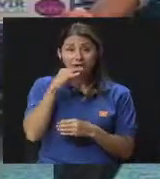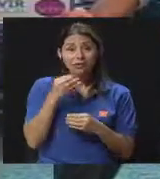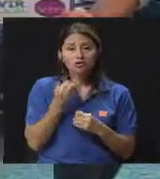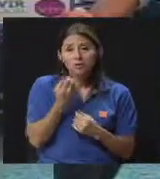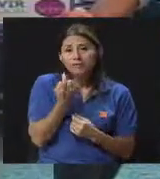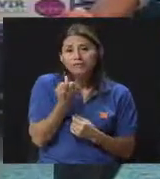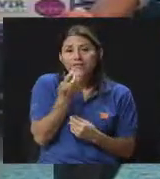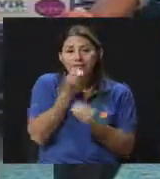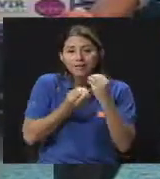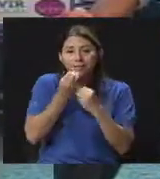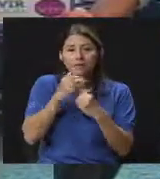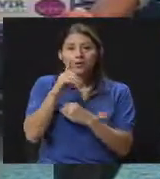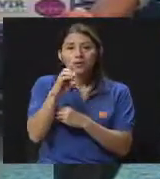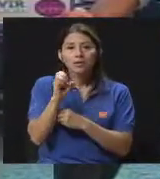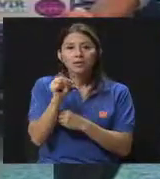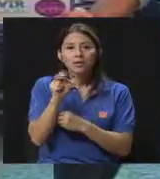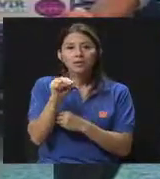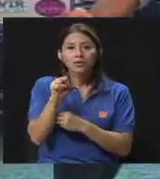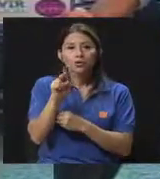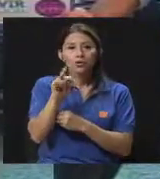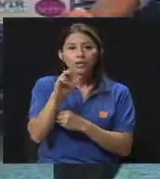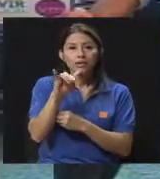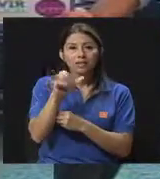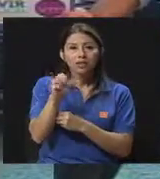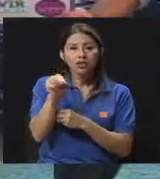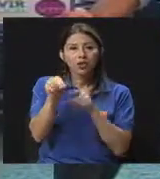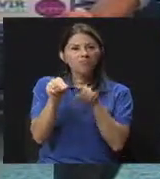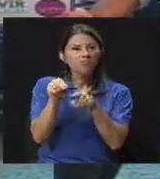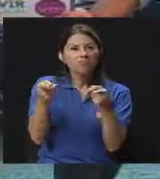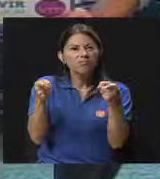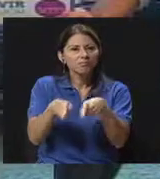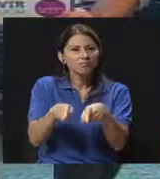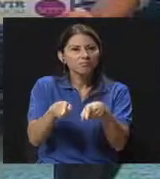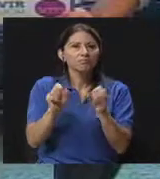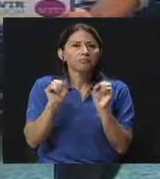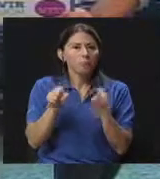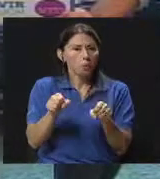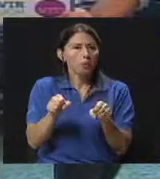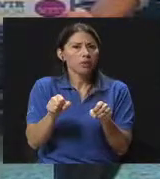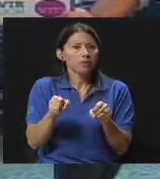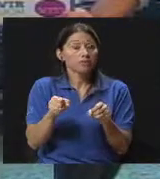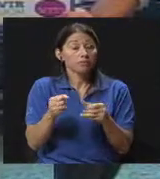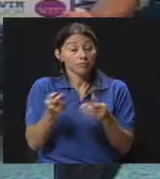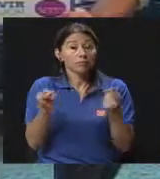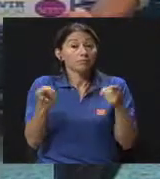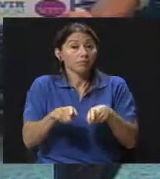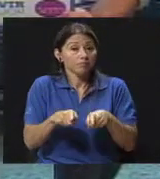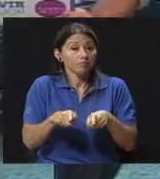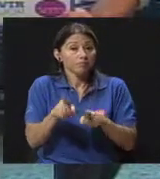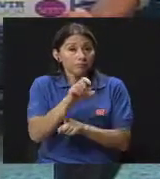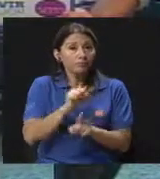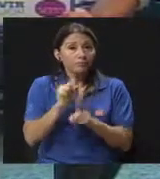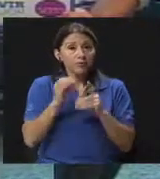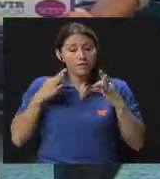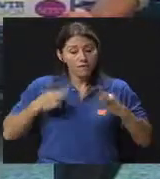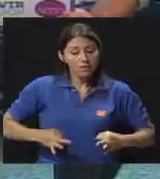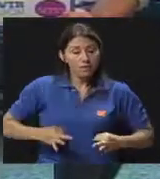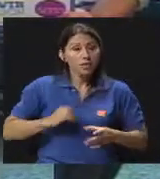que valorar, pues tenemos que los niños desnutridos pueden sufrir efectos o daños físicos o cognitivos